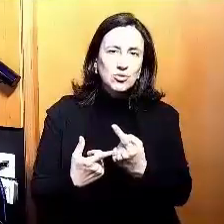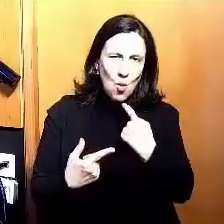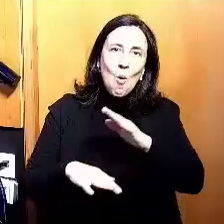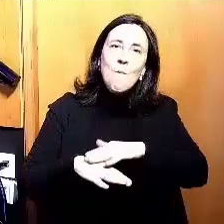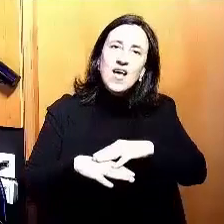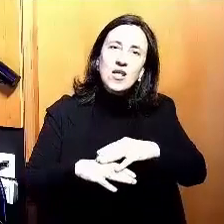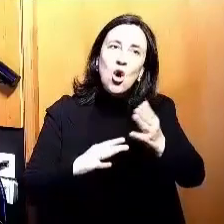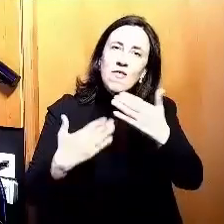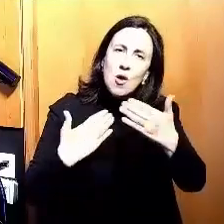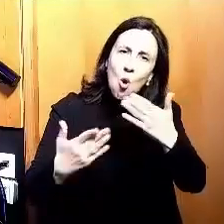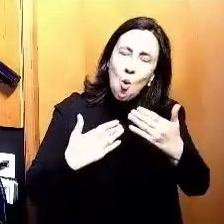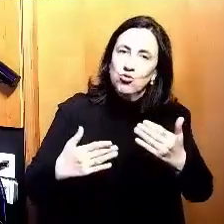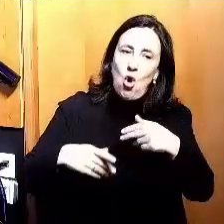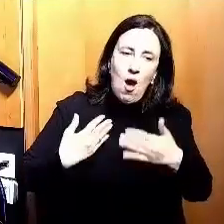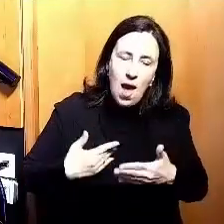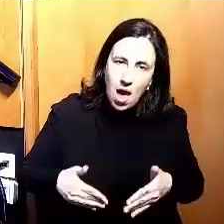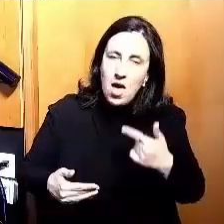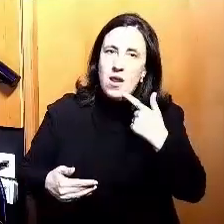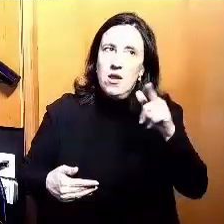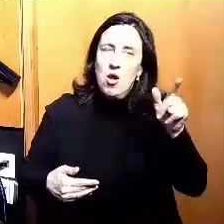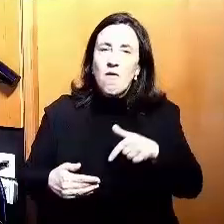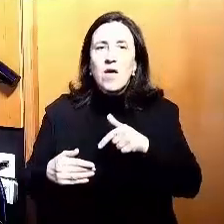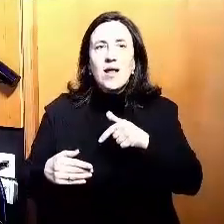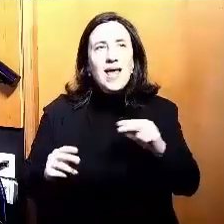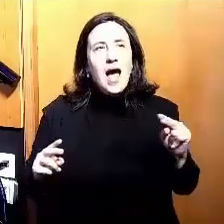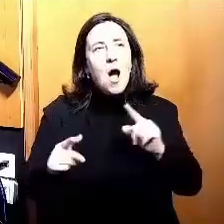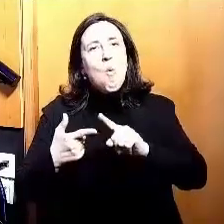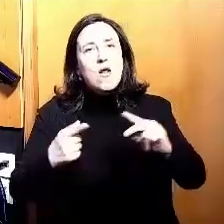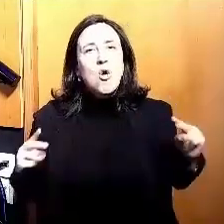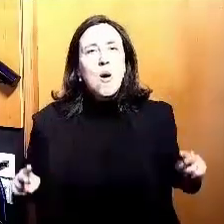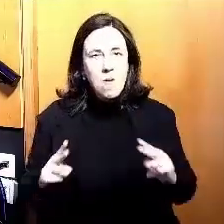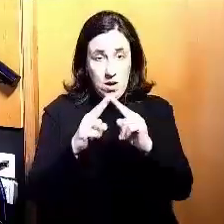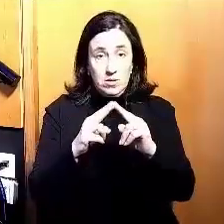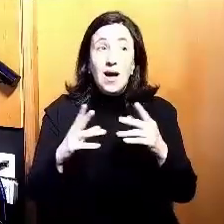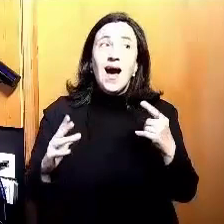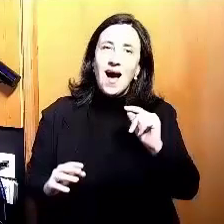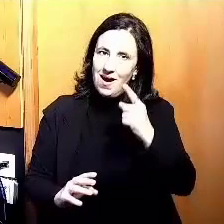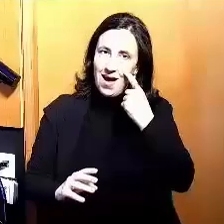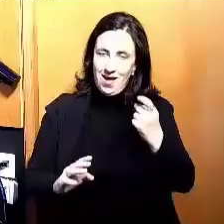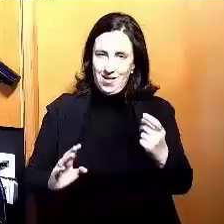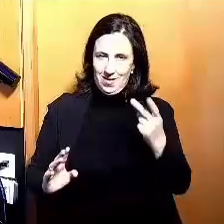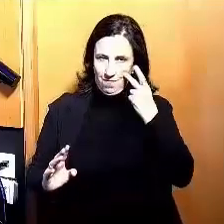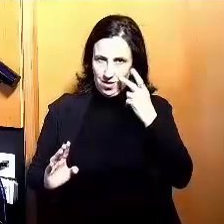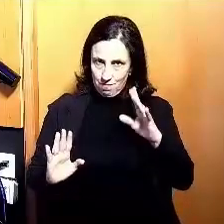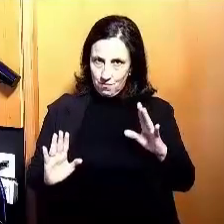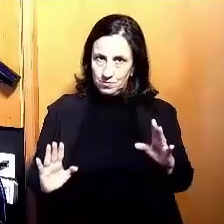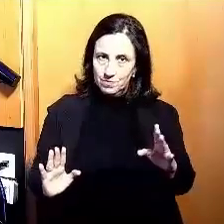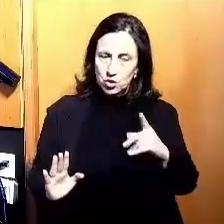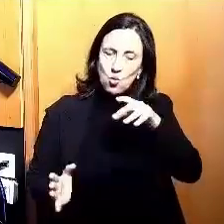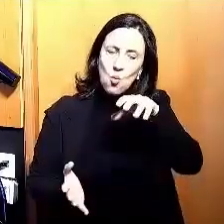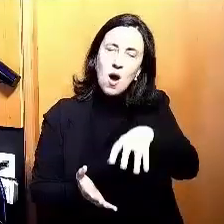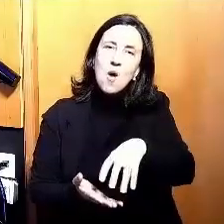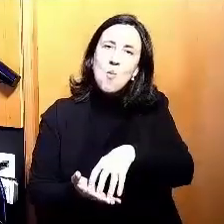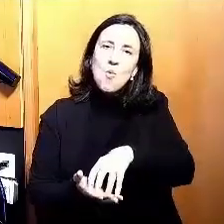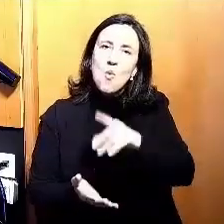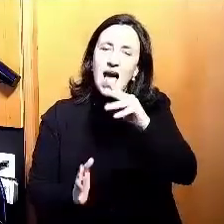de género que viene de UN Stats, en el Acuerdo de París o tal, hay ahí como un lugar donde